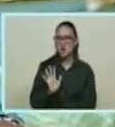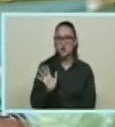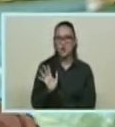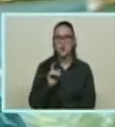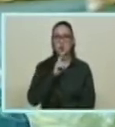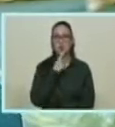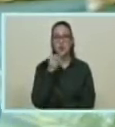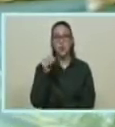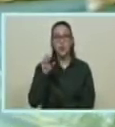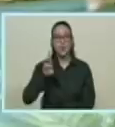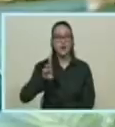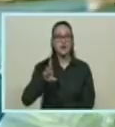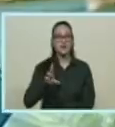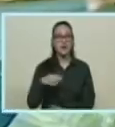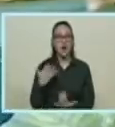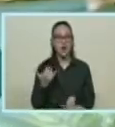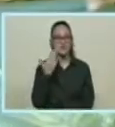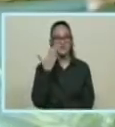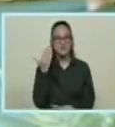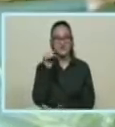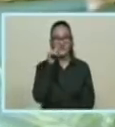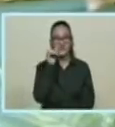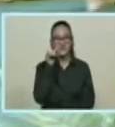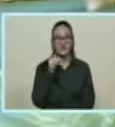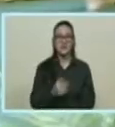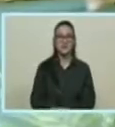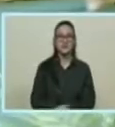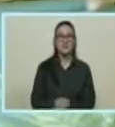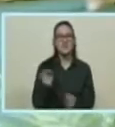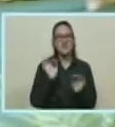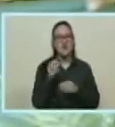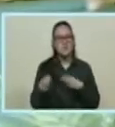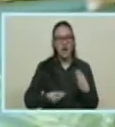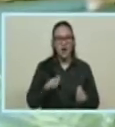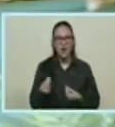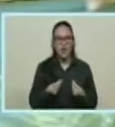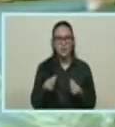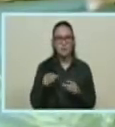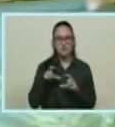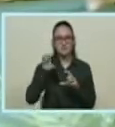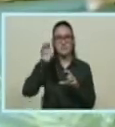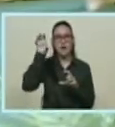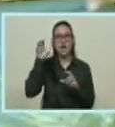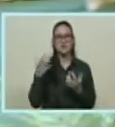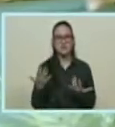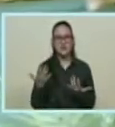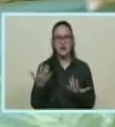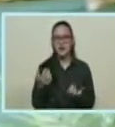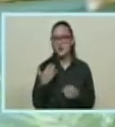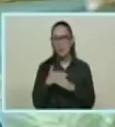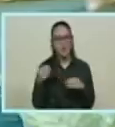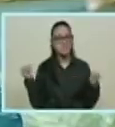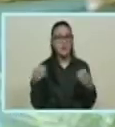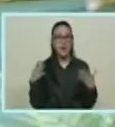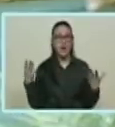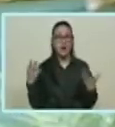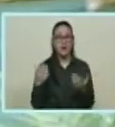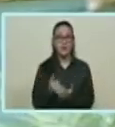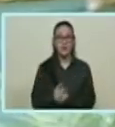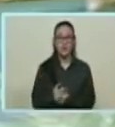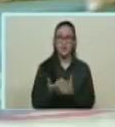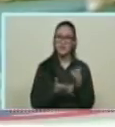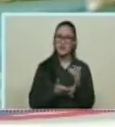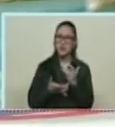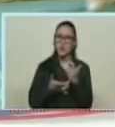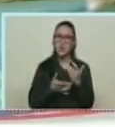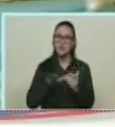código QR. Vamos a ver el video para que ustedes vean el mecanismo que el carnet de la patria de manera milagrosa a través de la